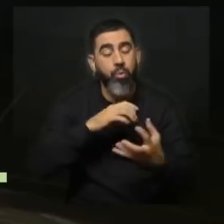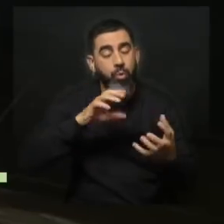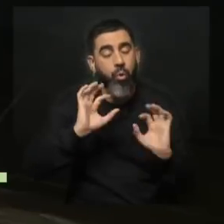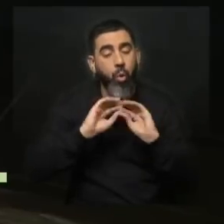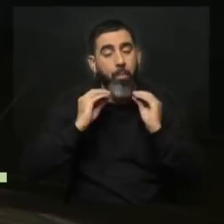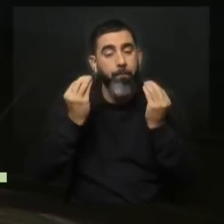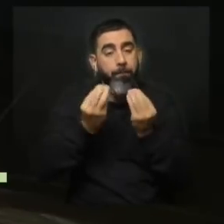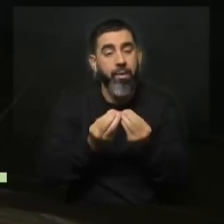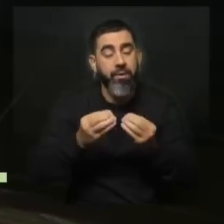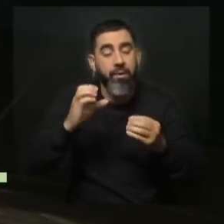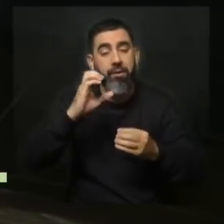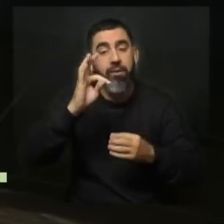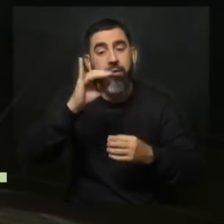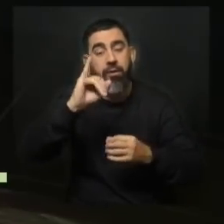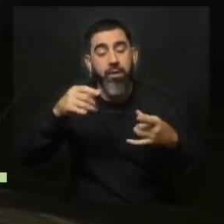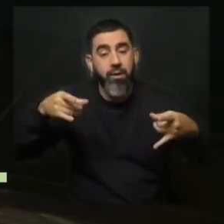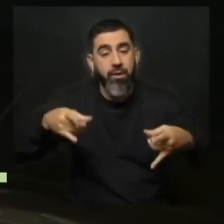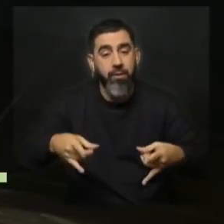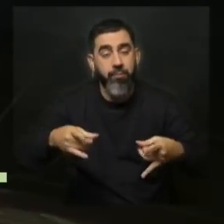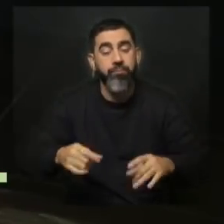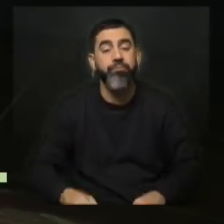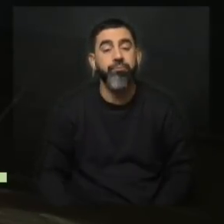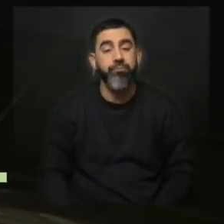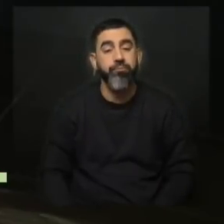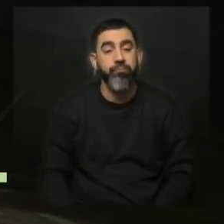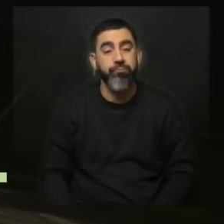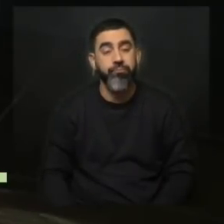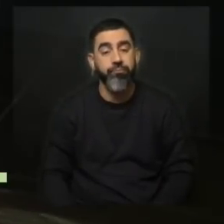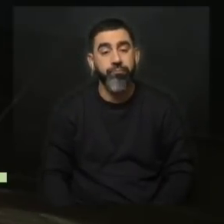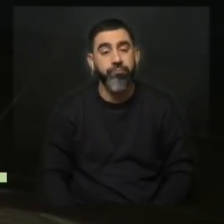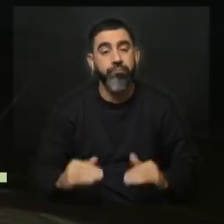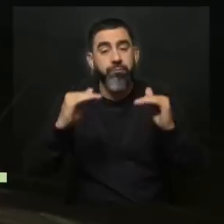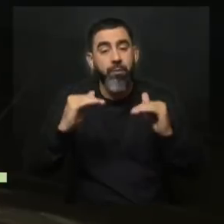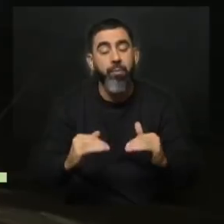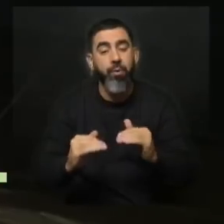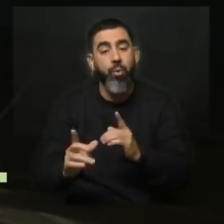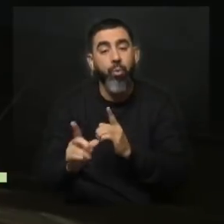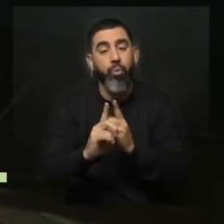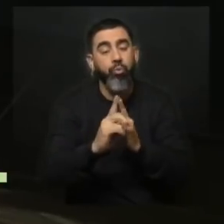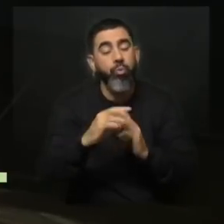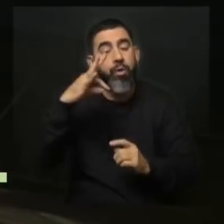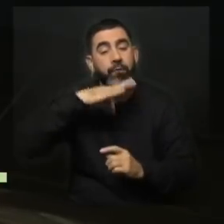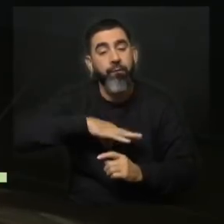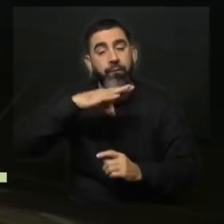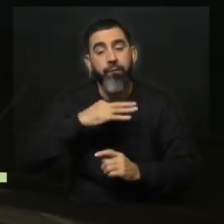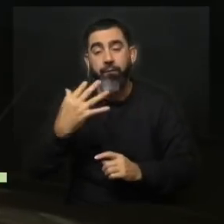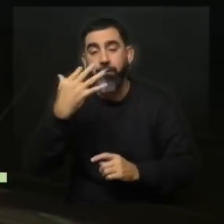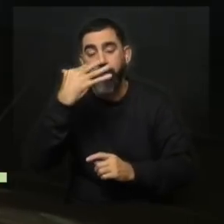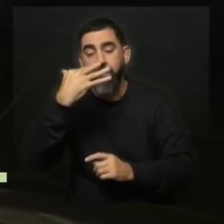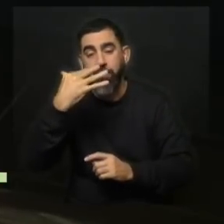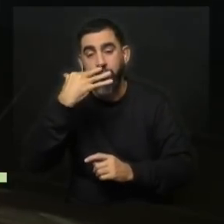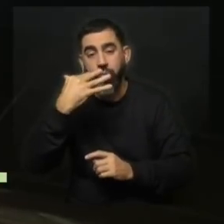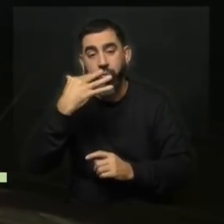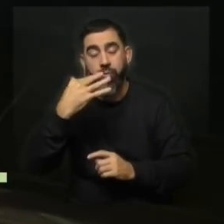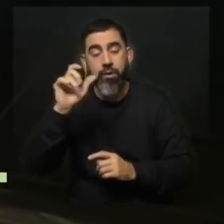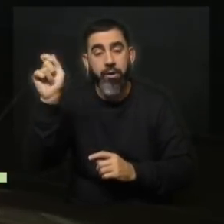de las camas de 7 y sobre todo en los más pequeños bajó el número de consultas por virus sincicial respiratorio